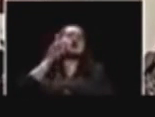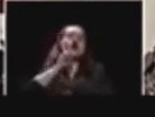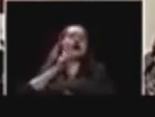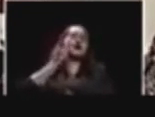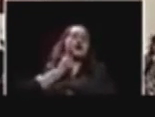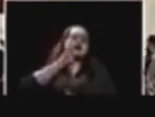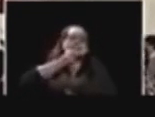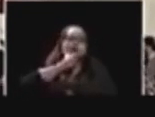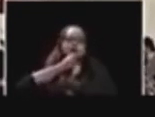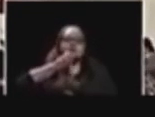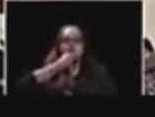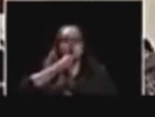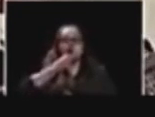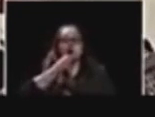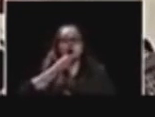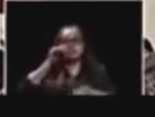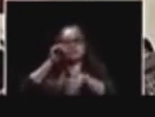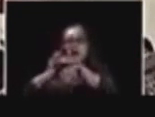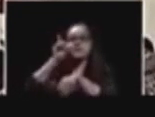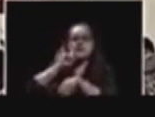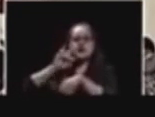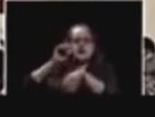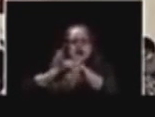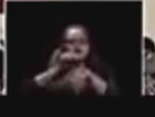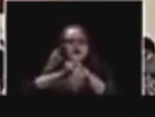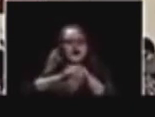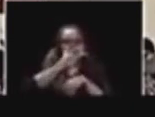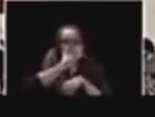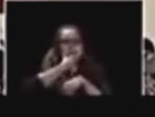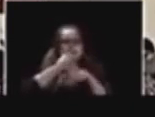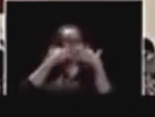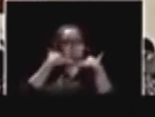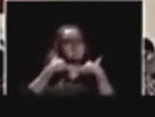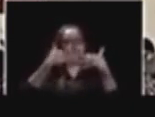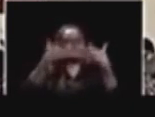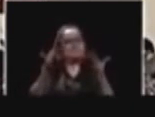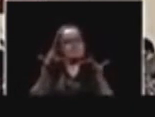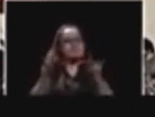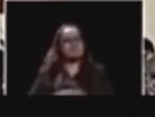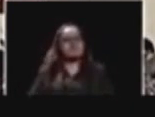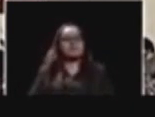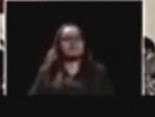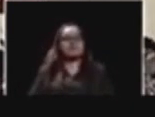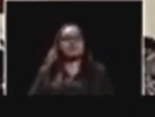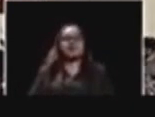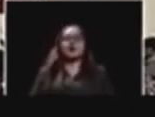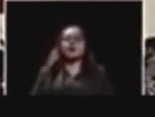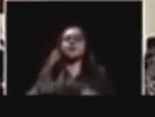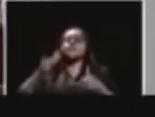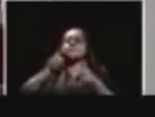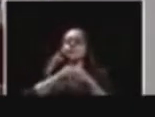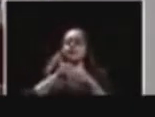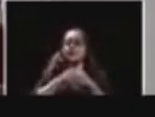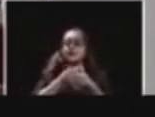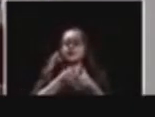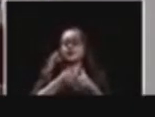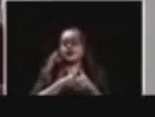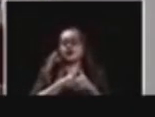diputadas y diputados, amigas y amigos. Antes de iniciar,